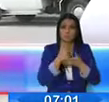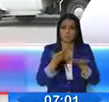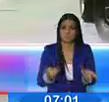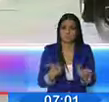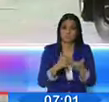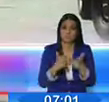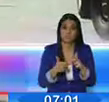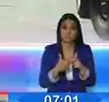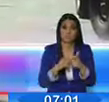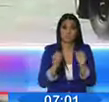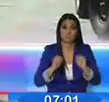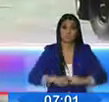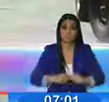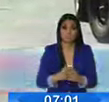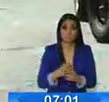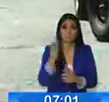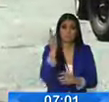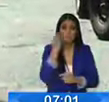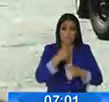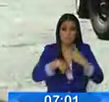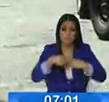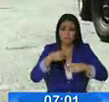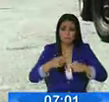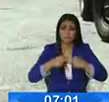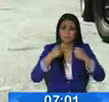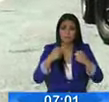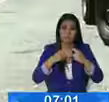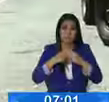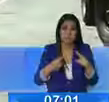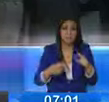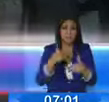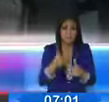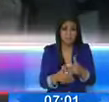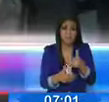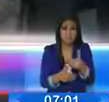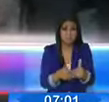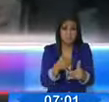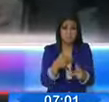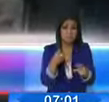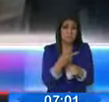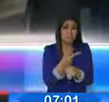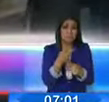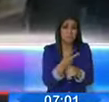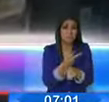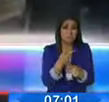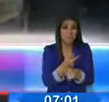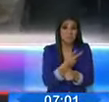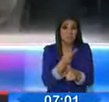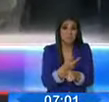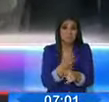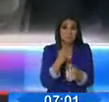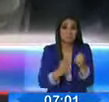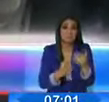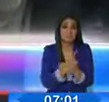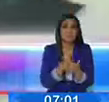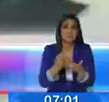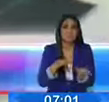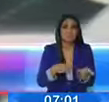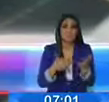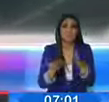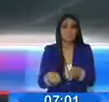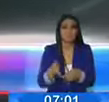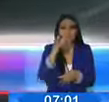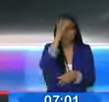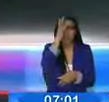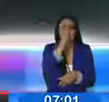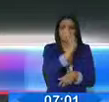este problema lérida resistió algunos días pero su cuadro clínico se complicó con el pasar de las horas el fin de semana falleció en el hospital carlos andrade